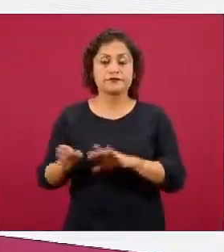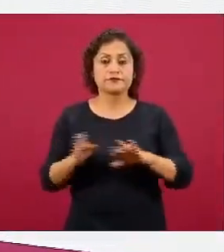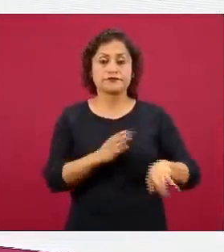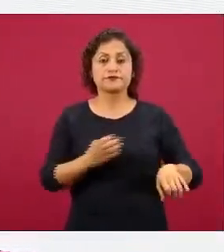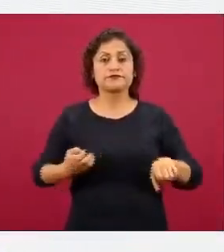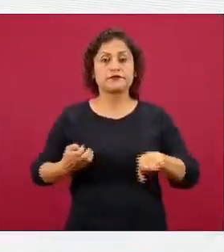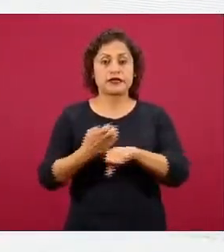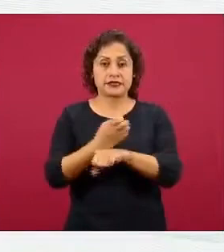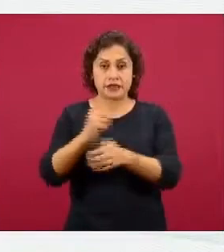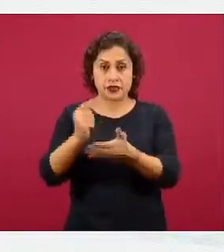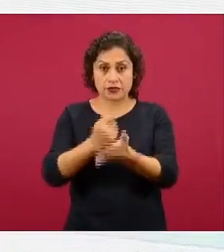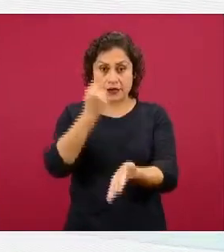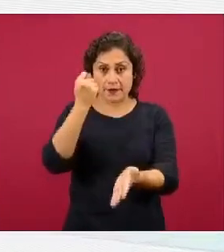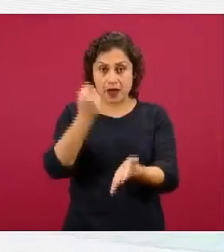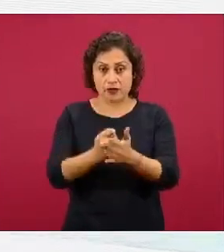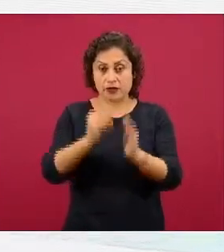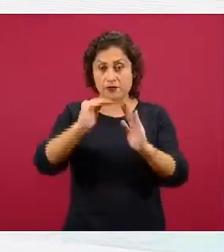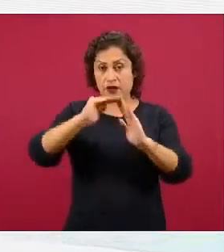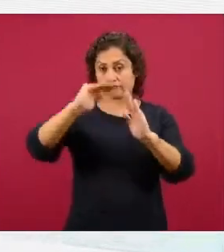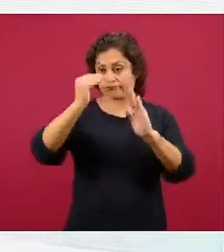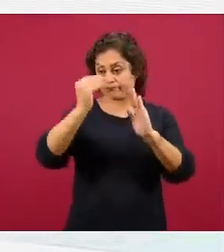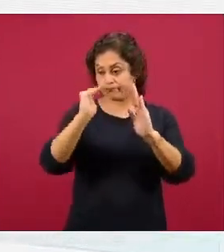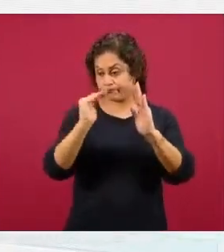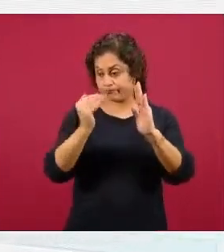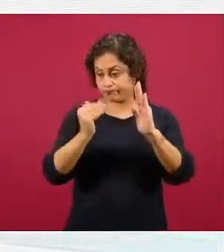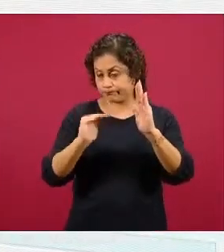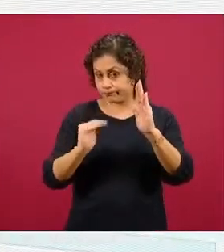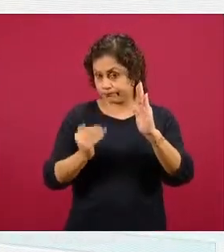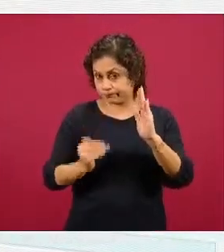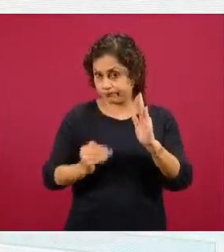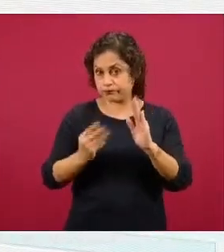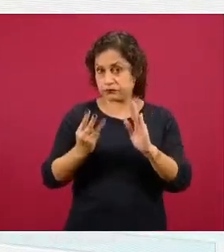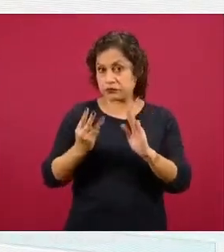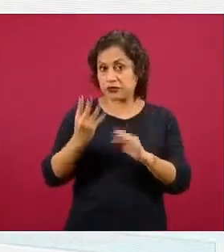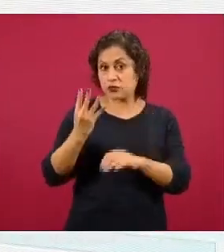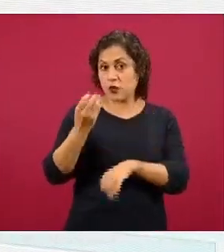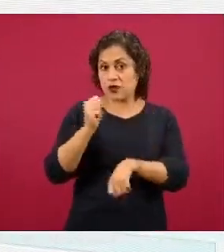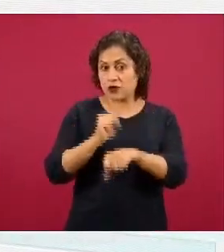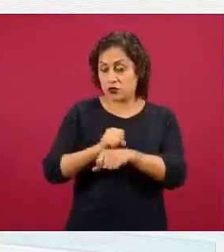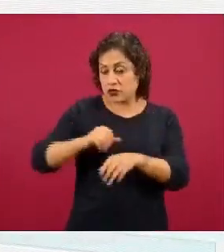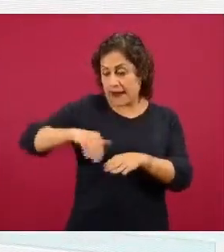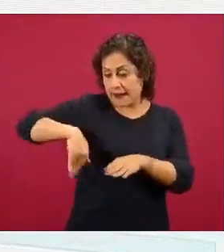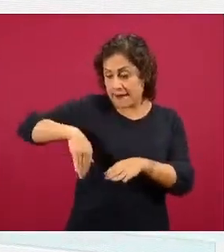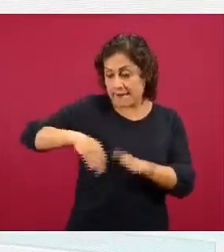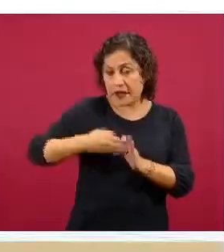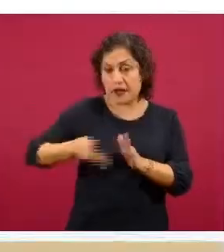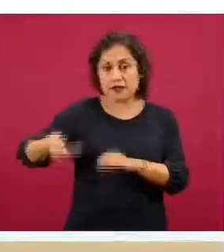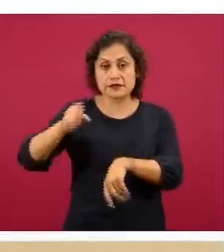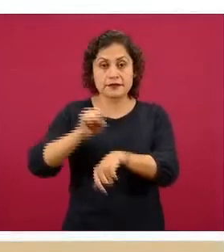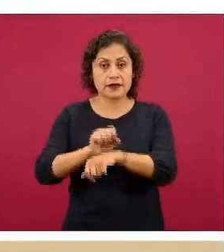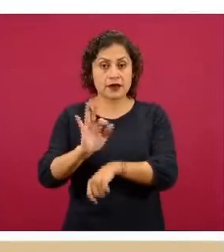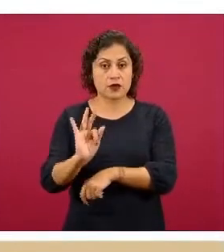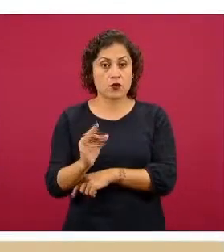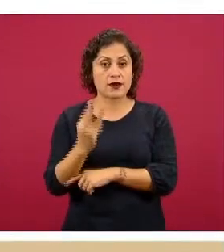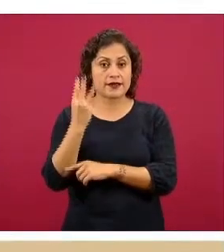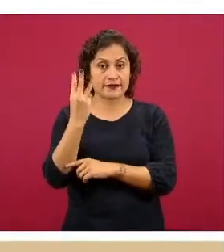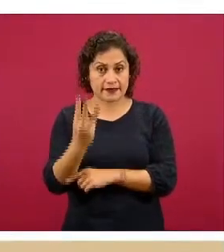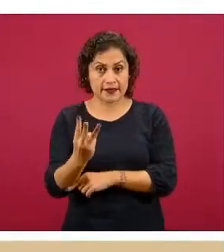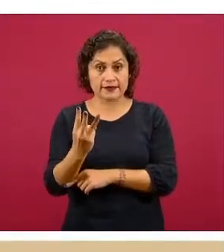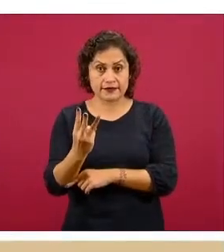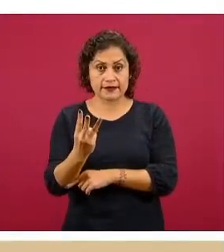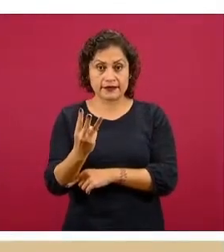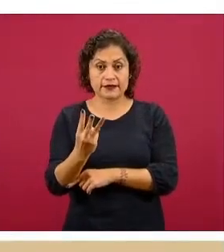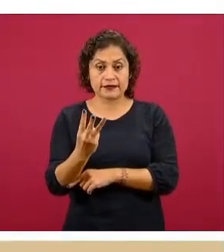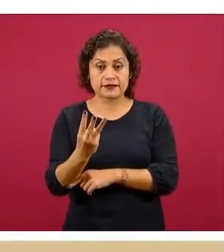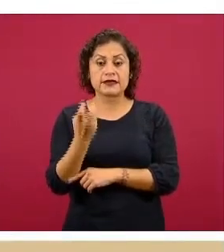descenso importante, y ya desde hace 3-4 semanas, en esta semana en la 43, llegando a sus